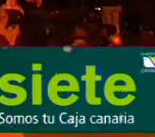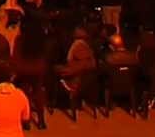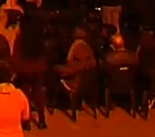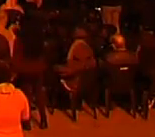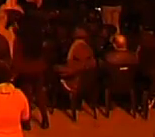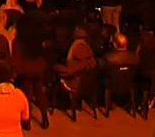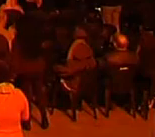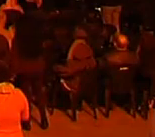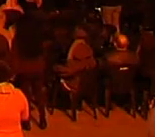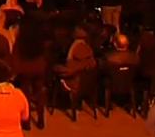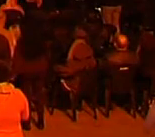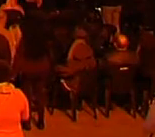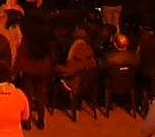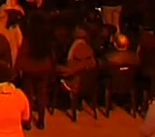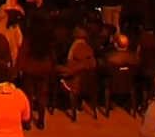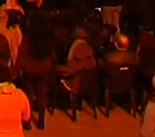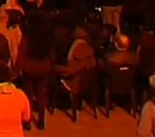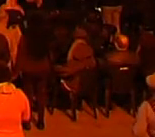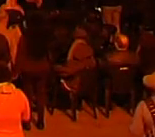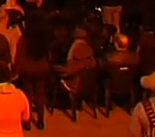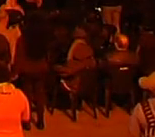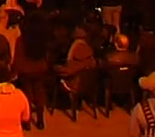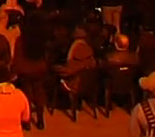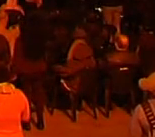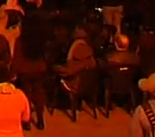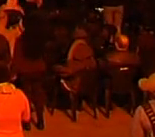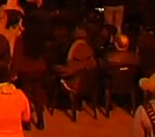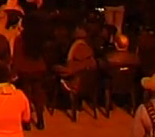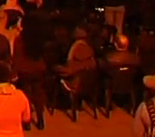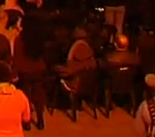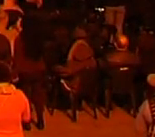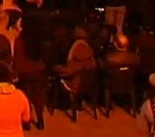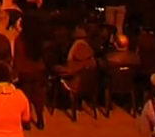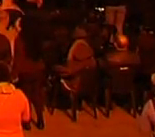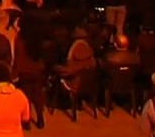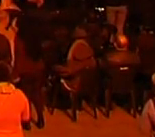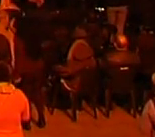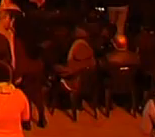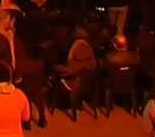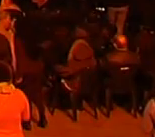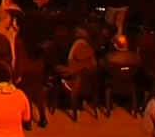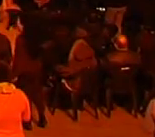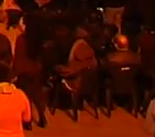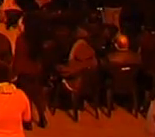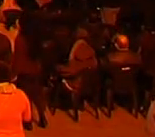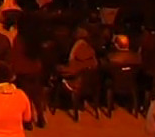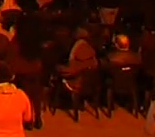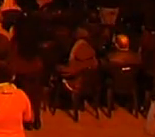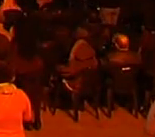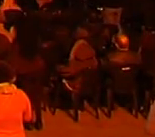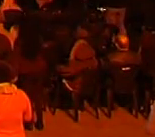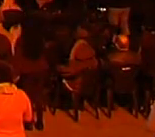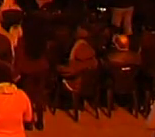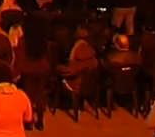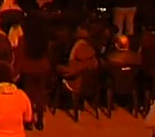canción, que la han titulado Crazy Kona, yo creo que va a tener bastante de crítica, aunque estamos viendo que esto ya es habitual prácticamente en todas